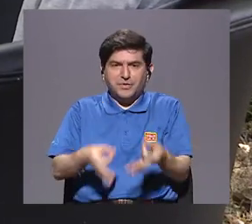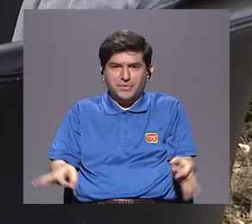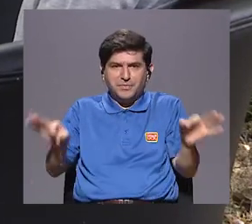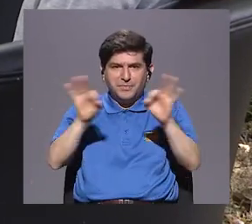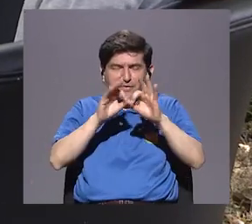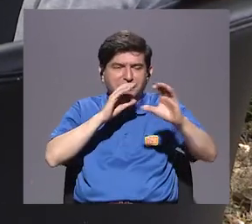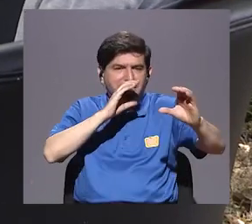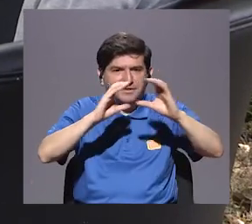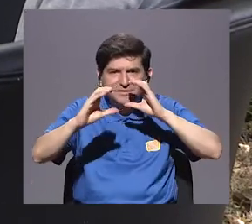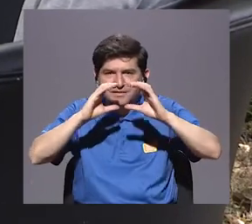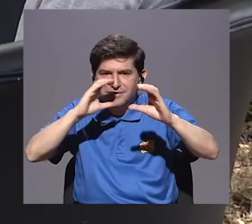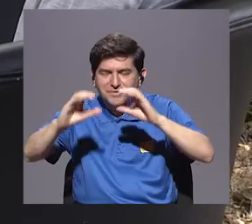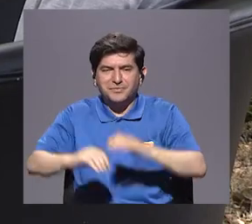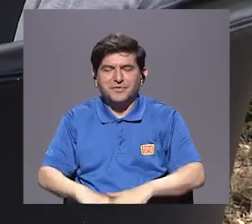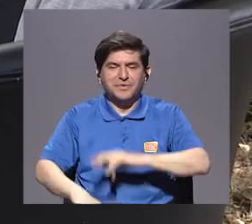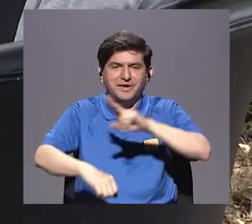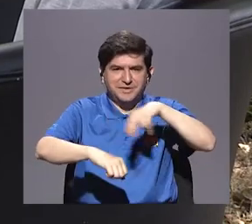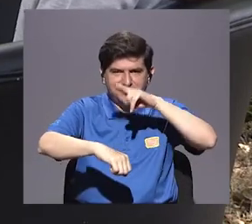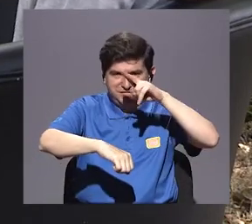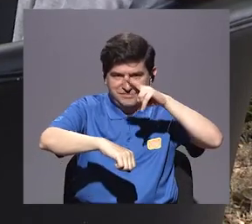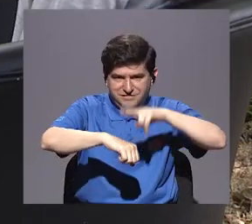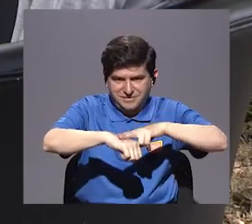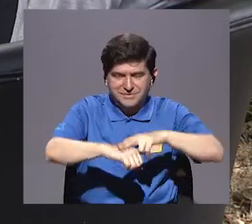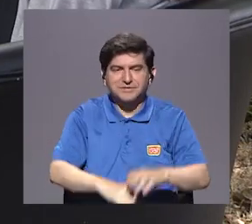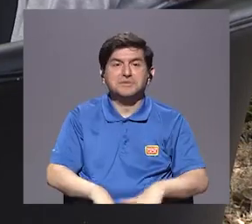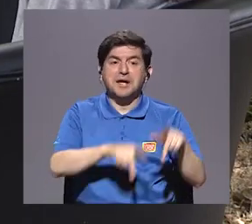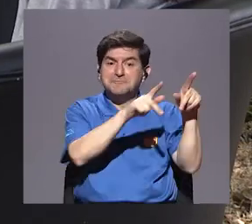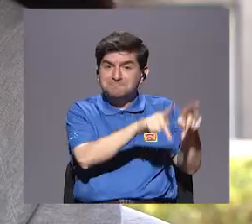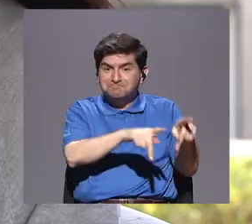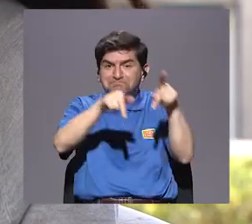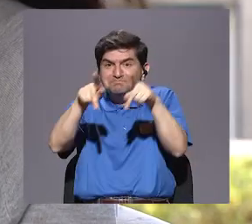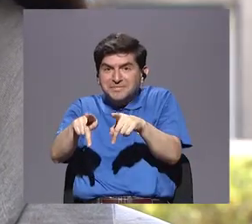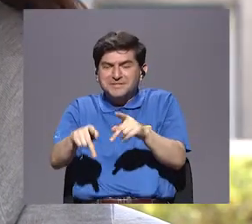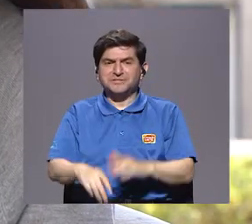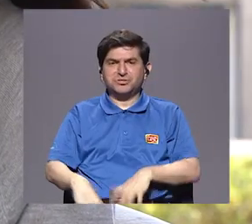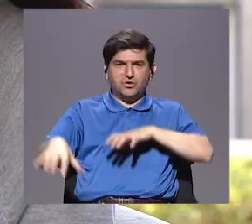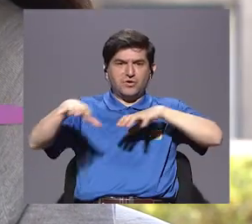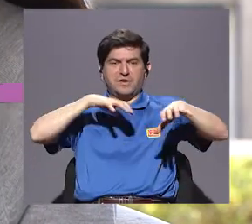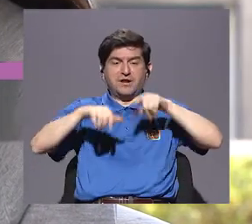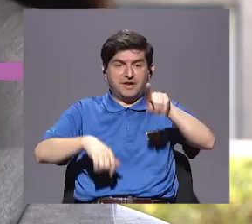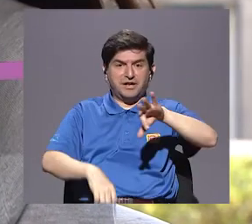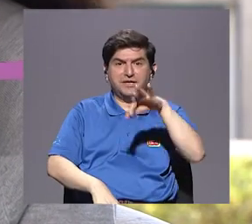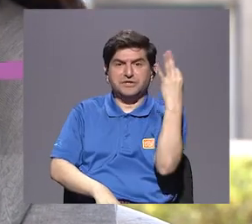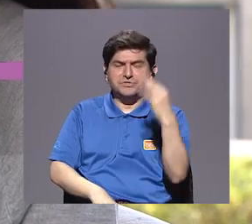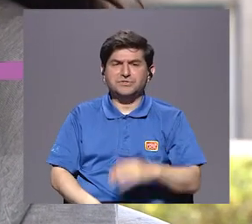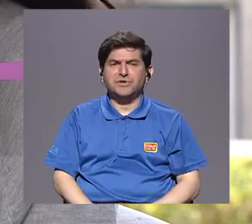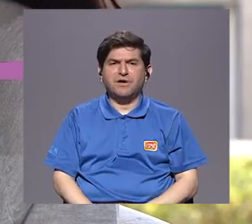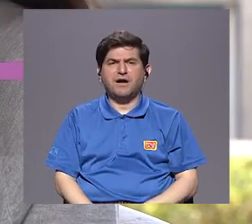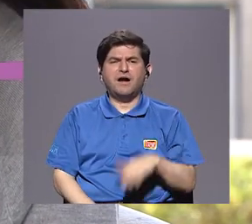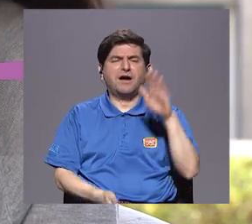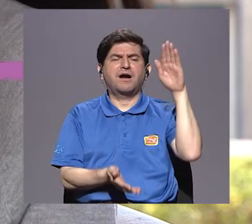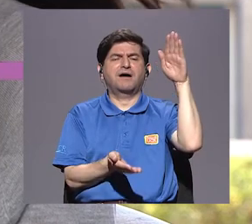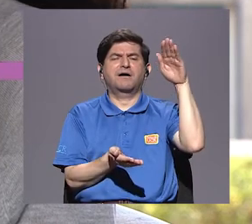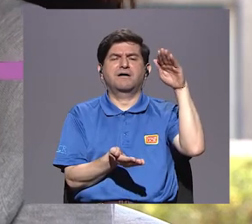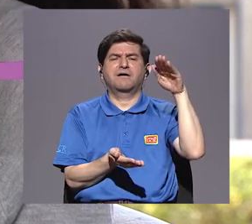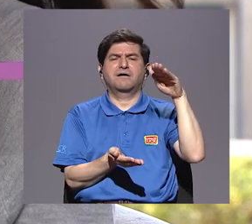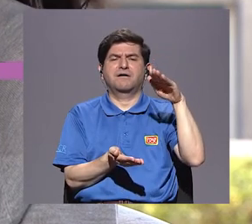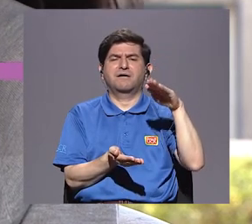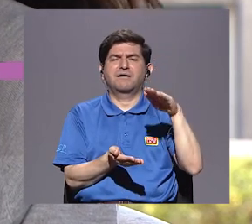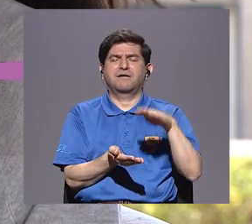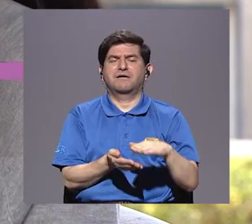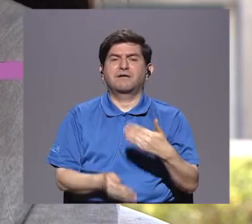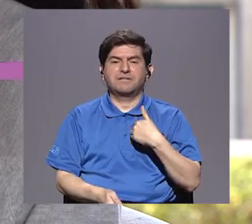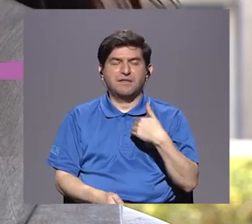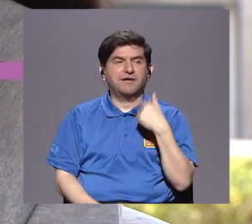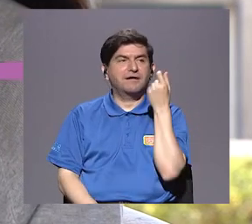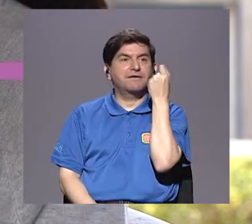ir transmitiendo eso a nivel nacional, las personas que reaccionan de esa forma van a disminuir, porque van a